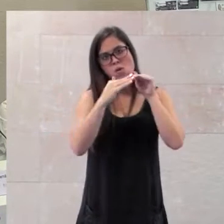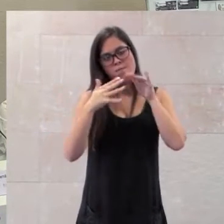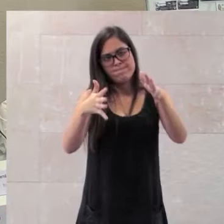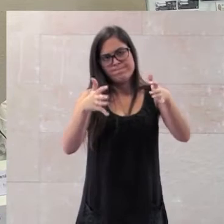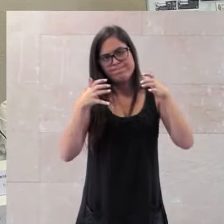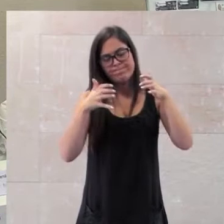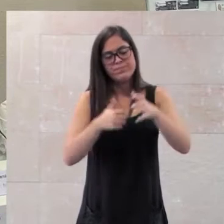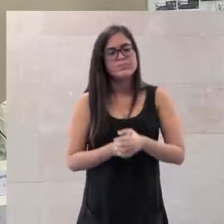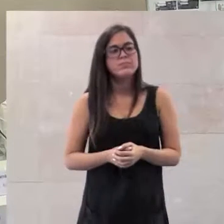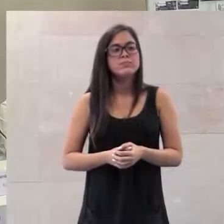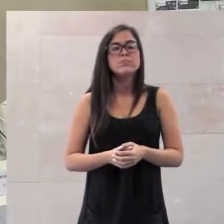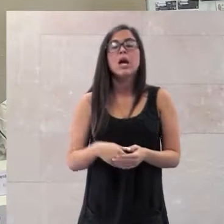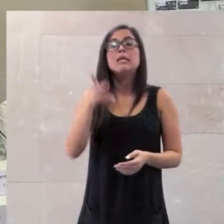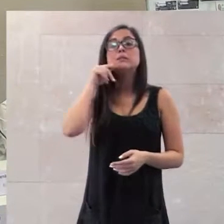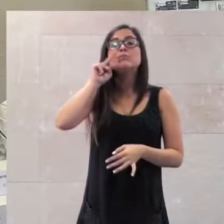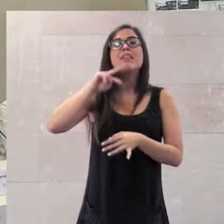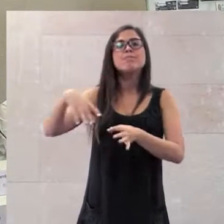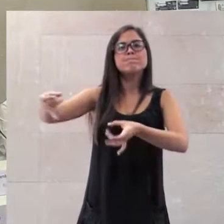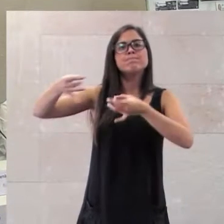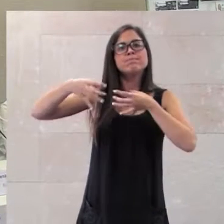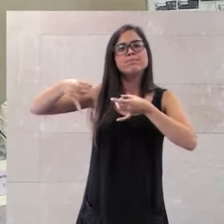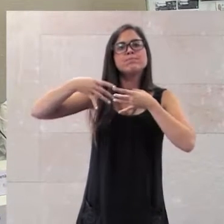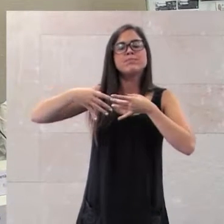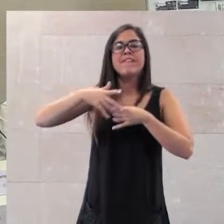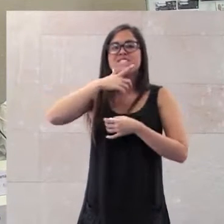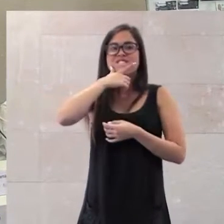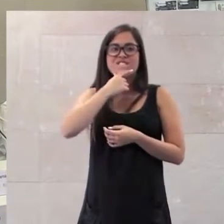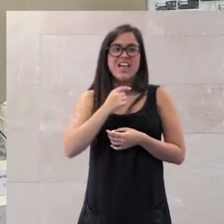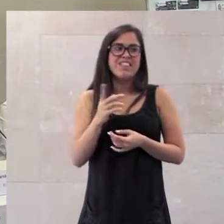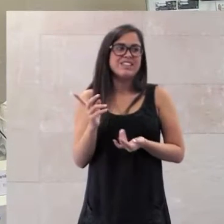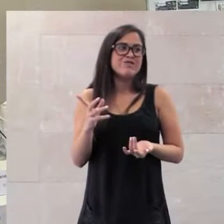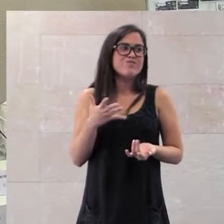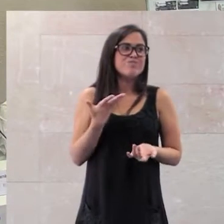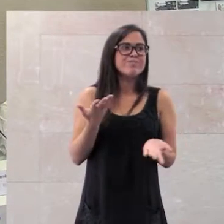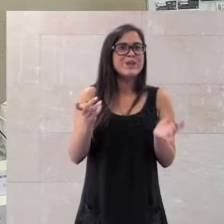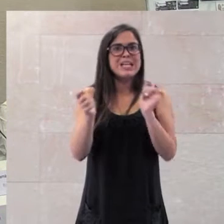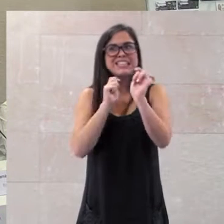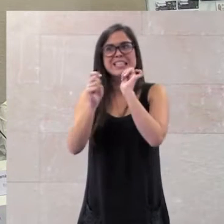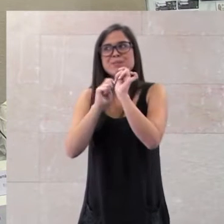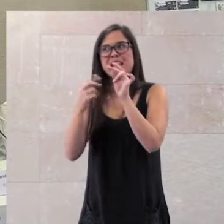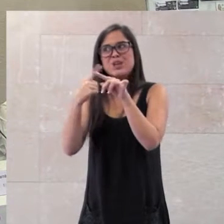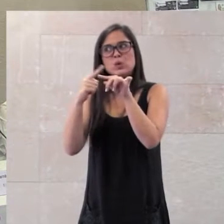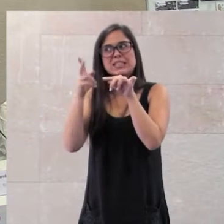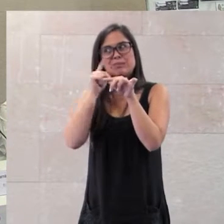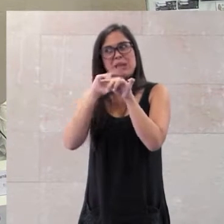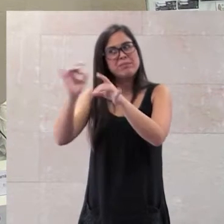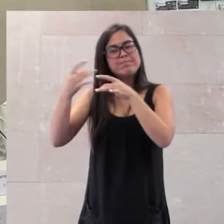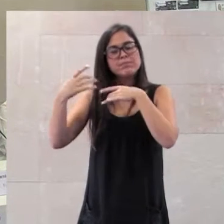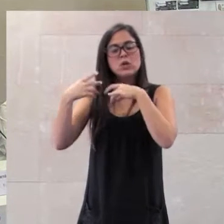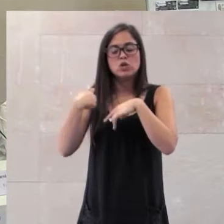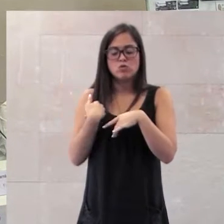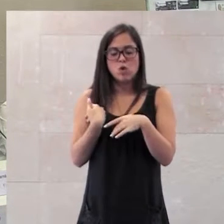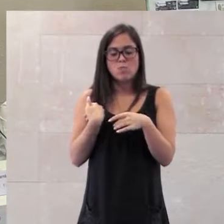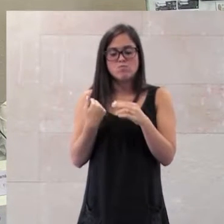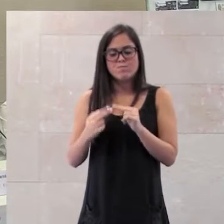Me han contado cosas de su vida personal, no es fácil que cuenten en entrevistas cosas de la vida personal. Yo las